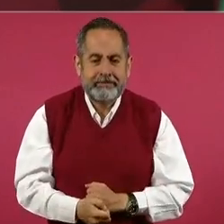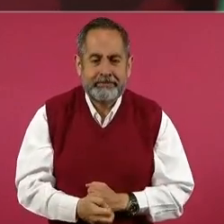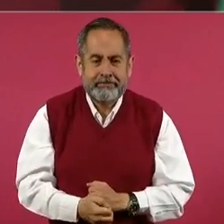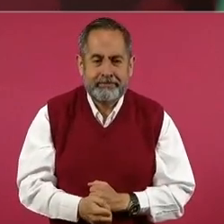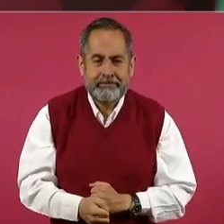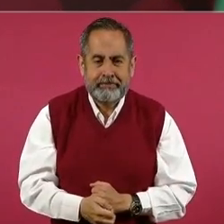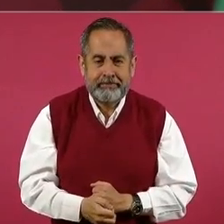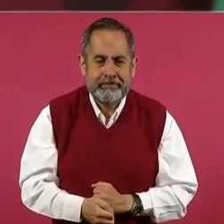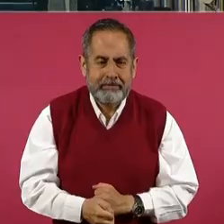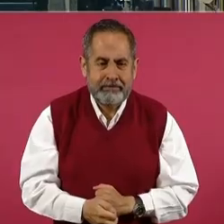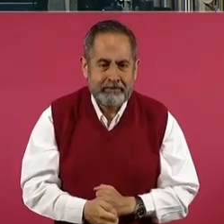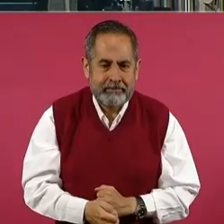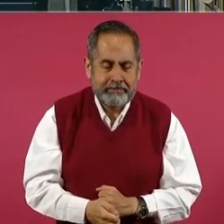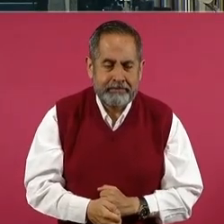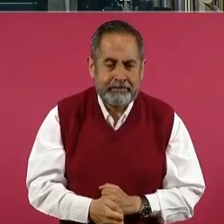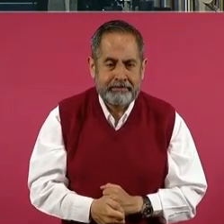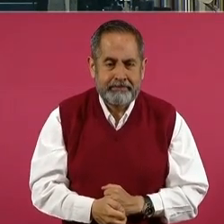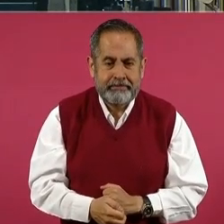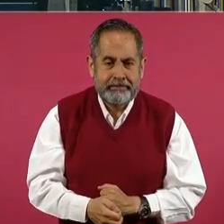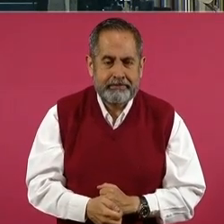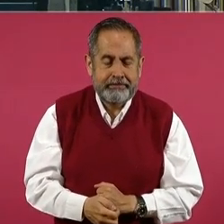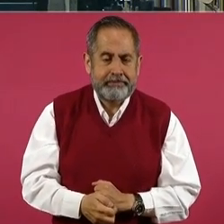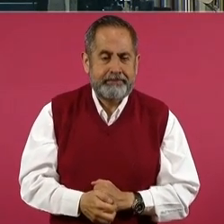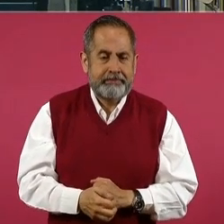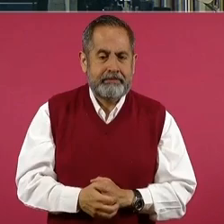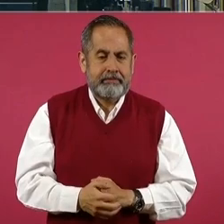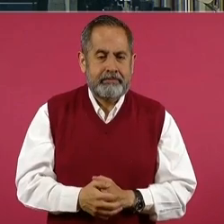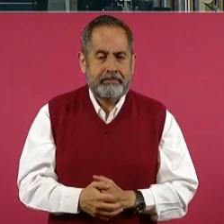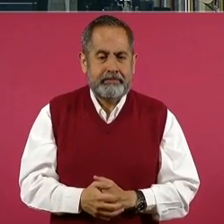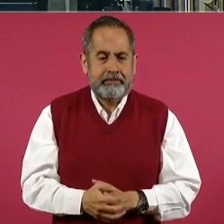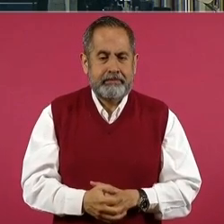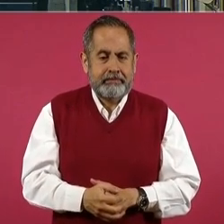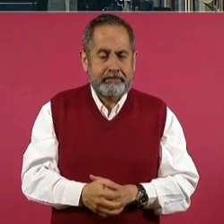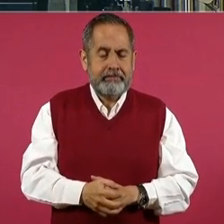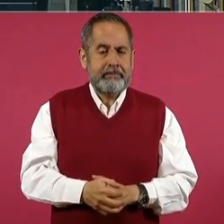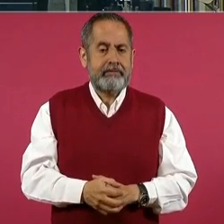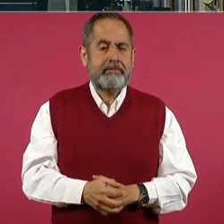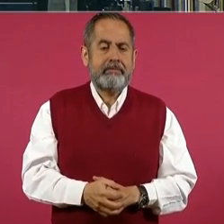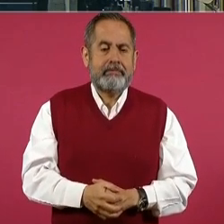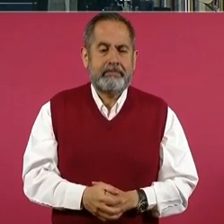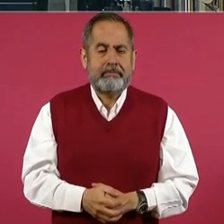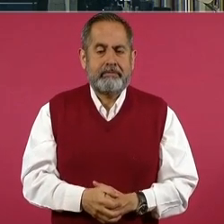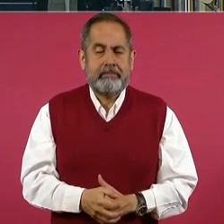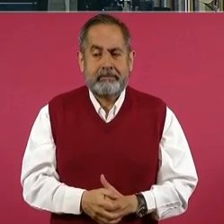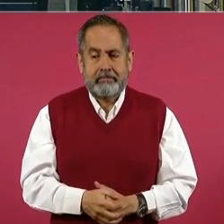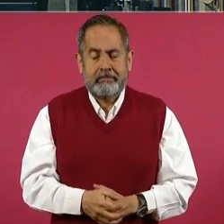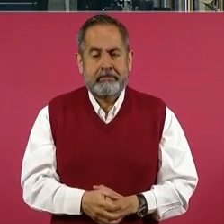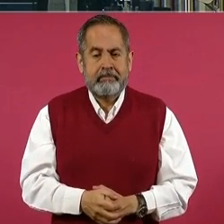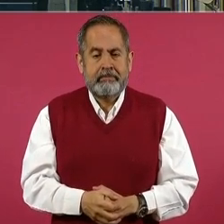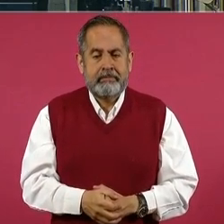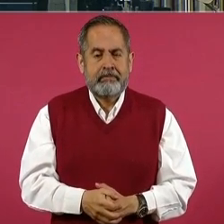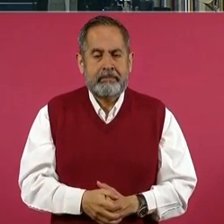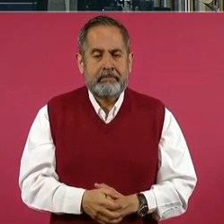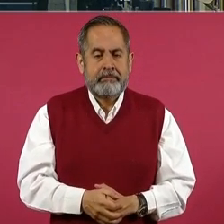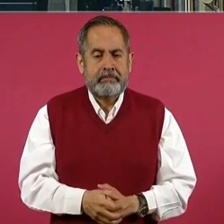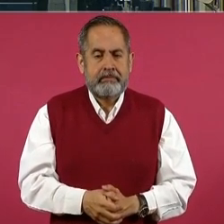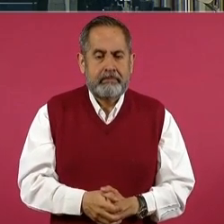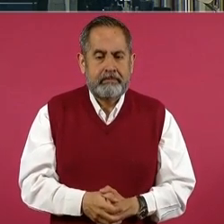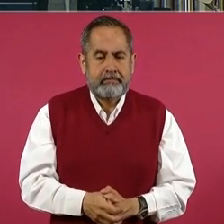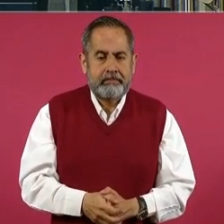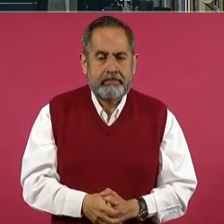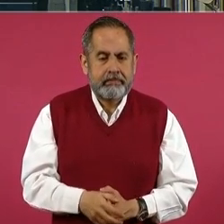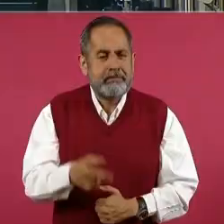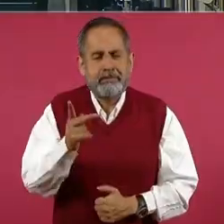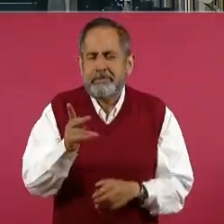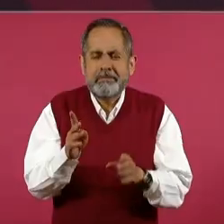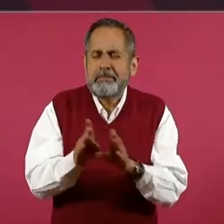afecta a las filas de la 4T cuando se ha estado defendiendo en no traicionar, no robar? No sería como un...